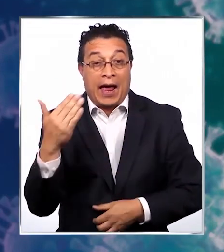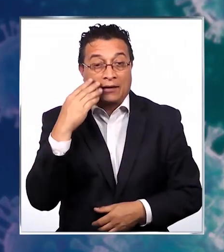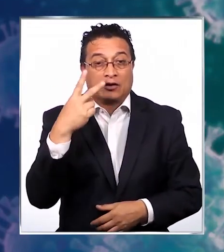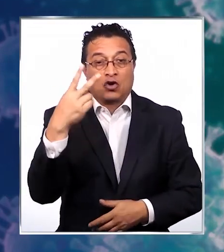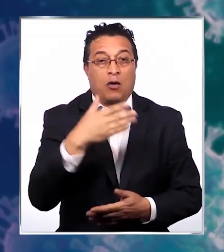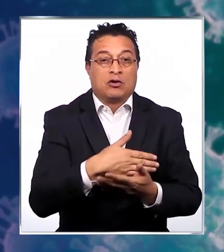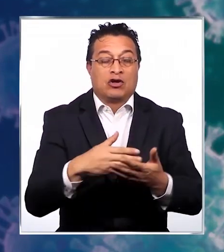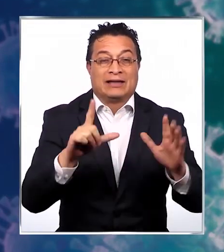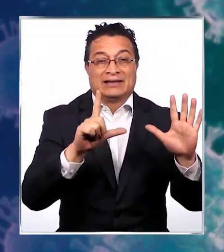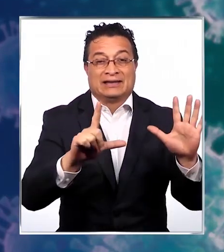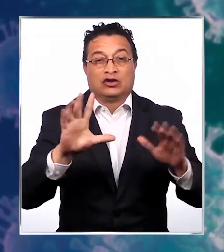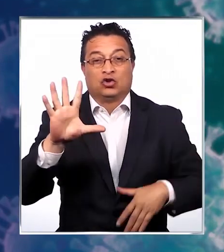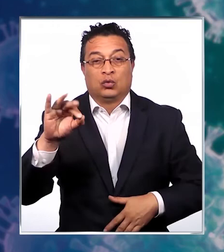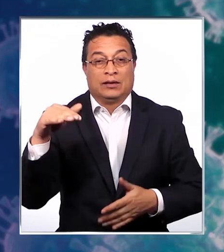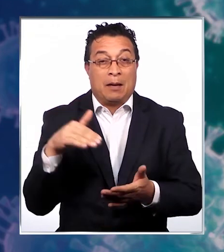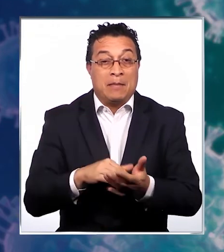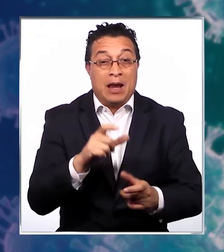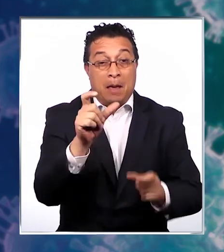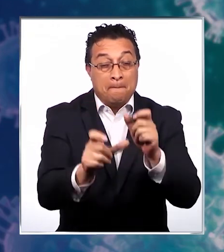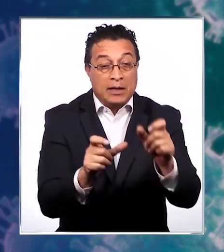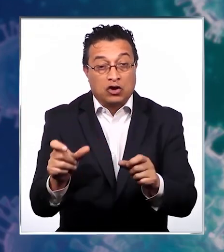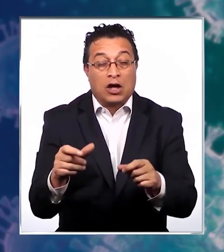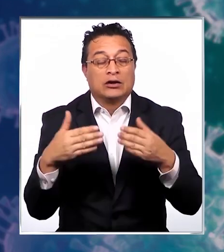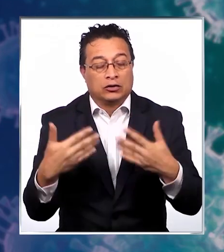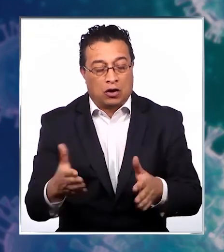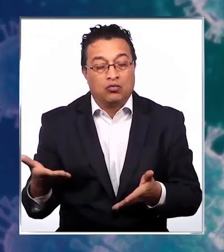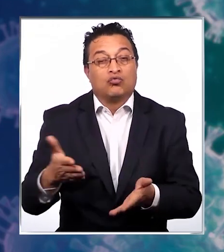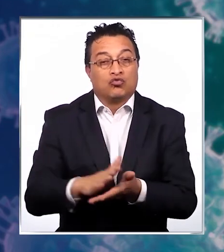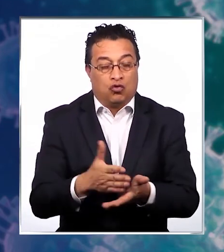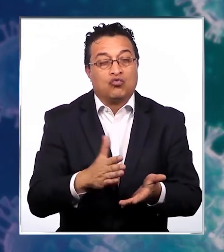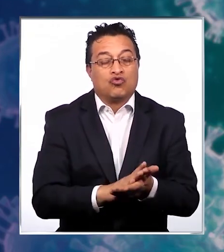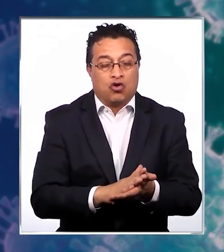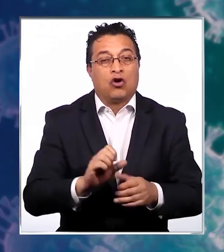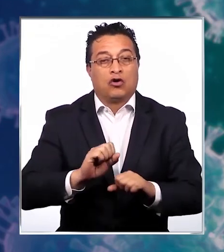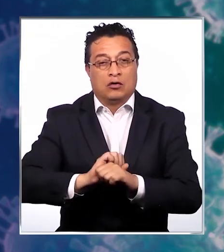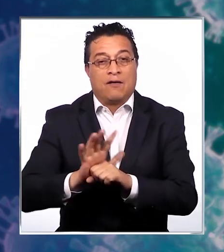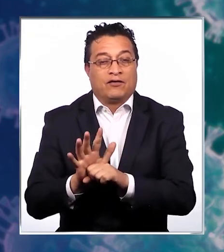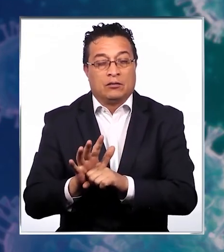Casi 2.750.000 pacientes han fallecido en esta